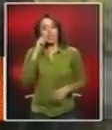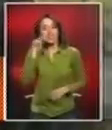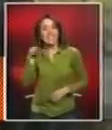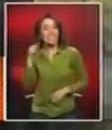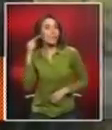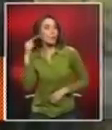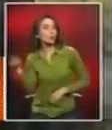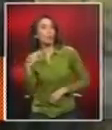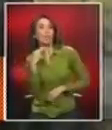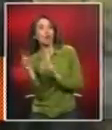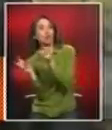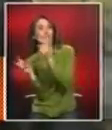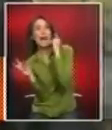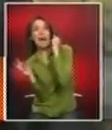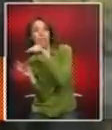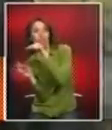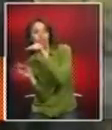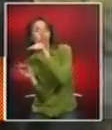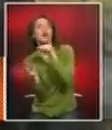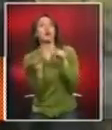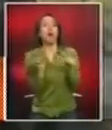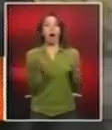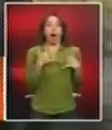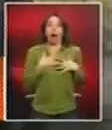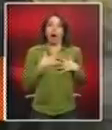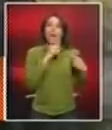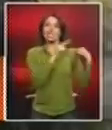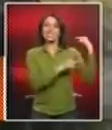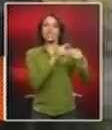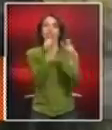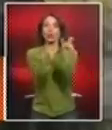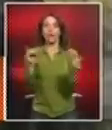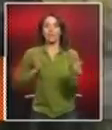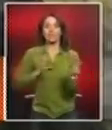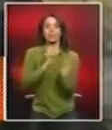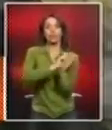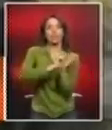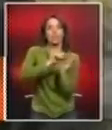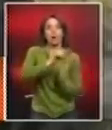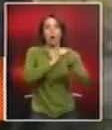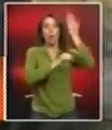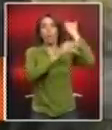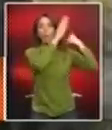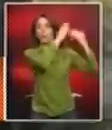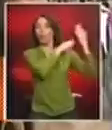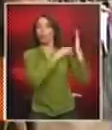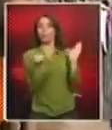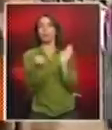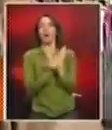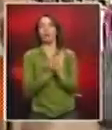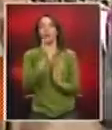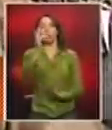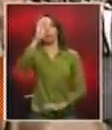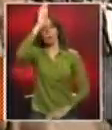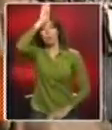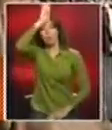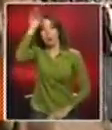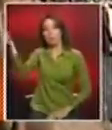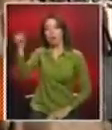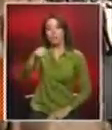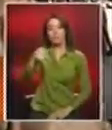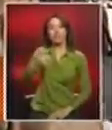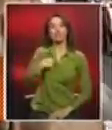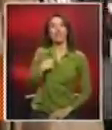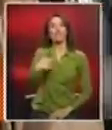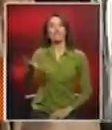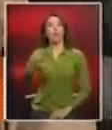reencontrarse con la historia que escribieron los chilenos en ese momento y que marcaron el futuro. Cuando el Papa vino, yo estaba fuera